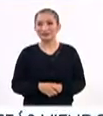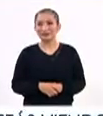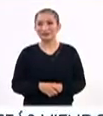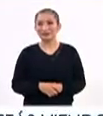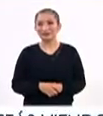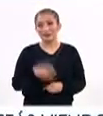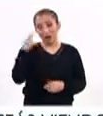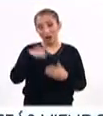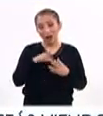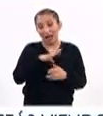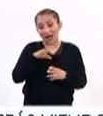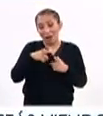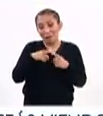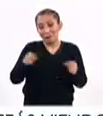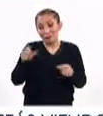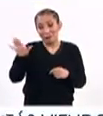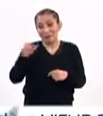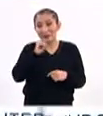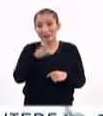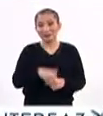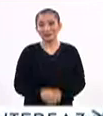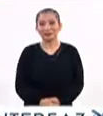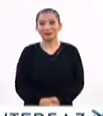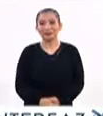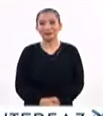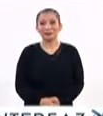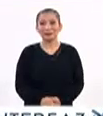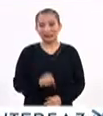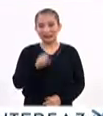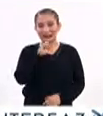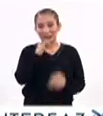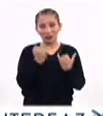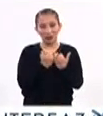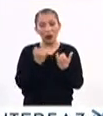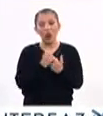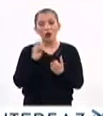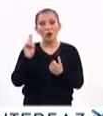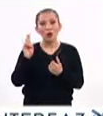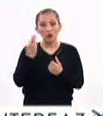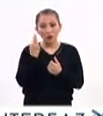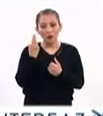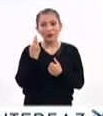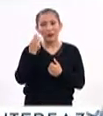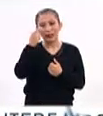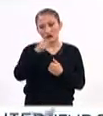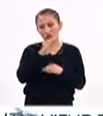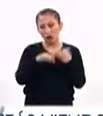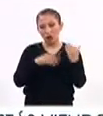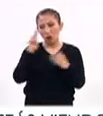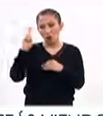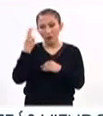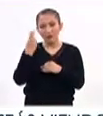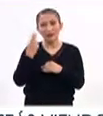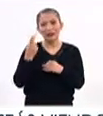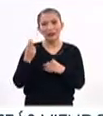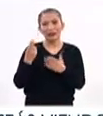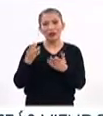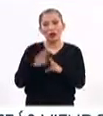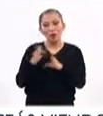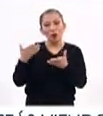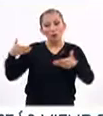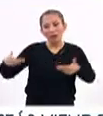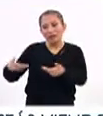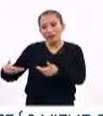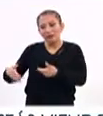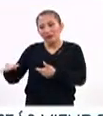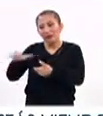Digo, pero nunca dijo japoneses, yo digo, bueno. Sí, también, de hecho la universidad, bueno, creo que todas las universidades te